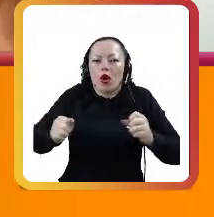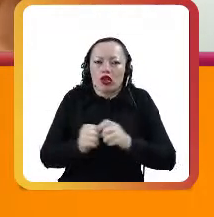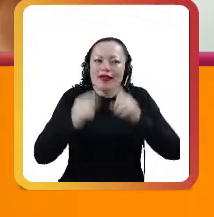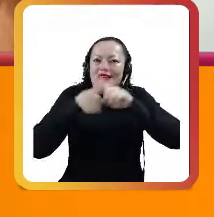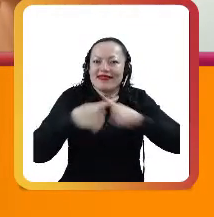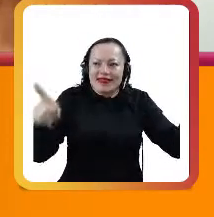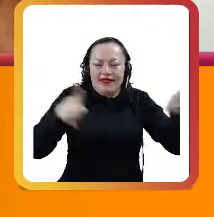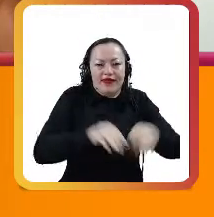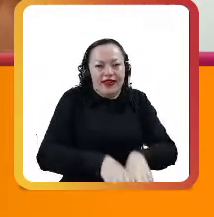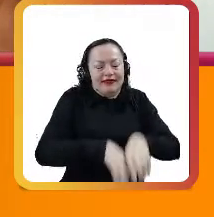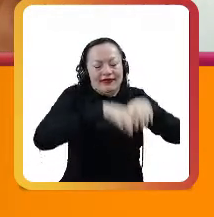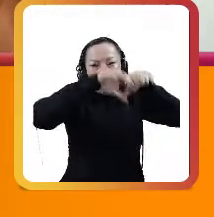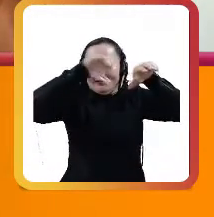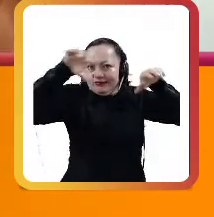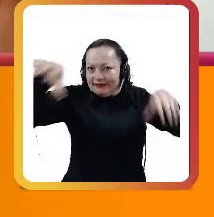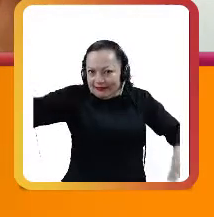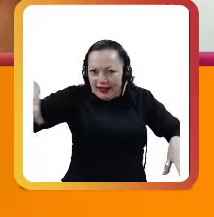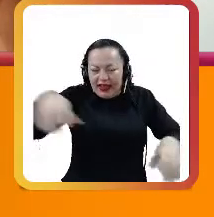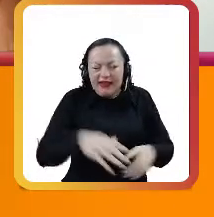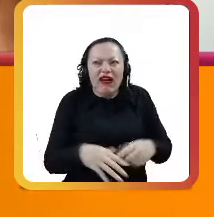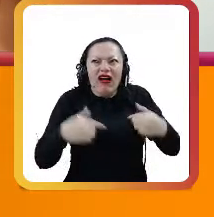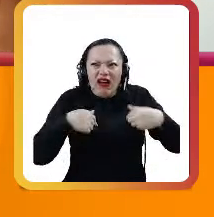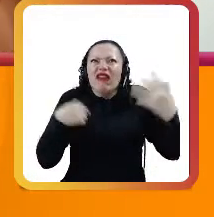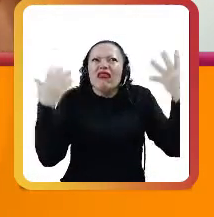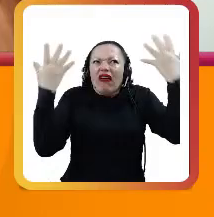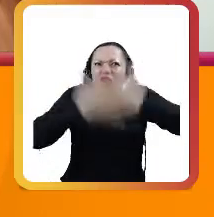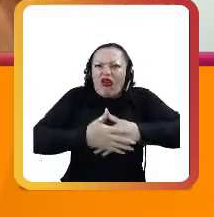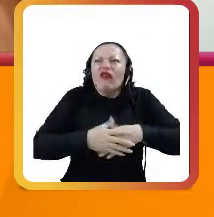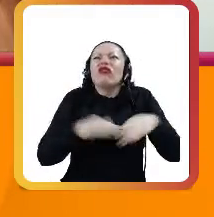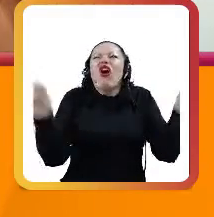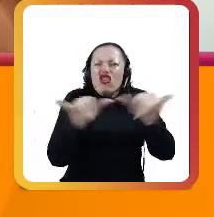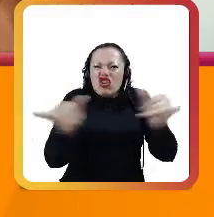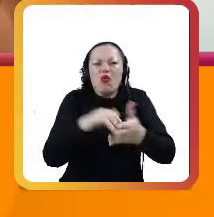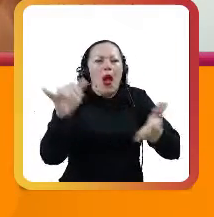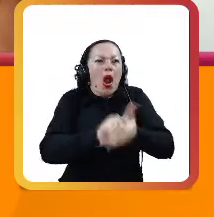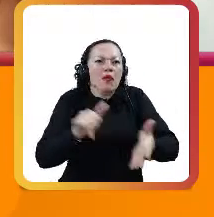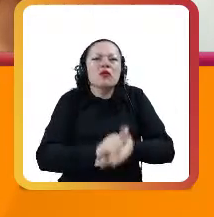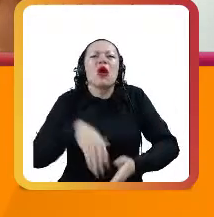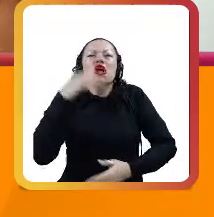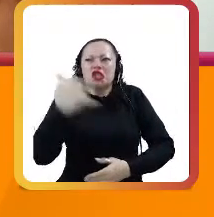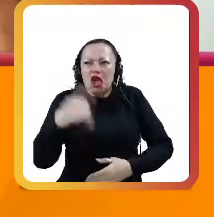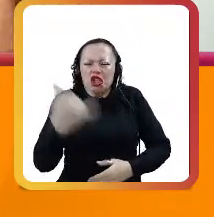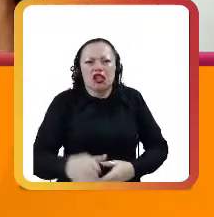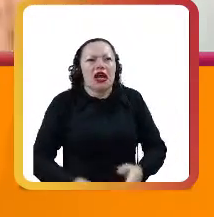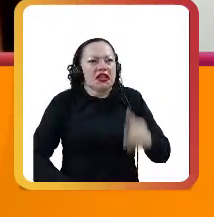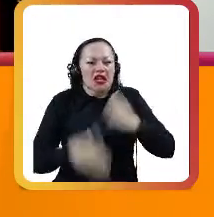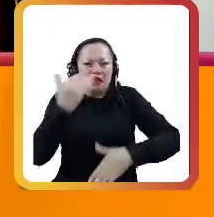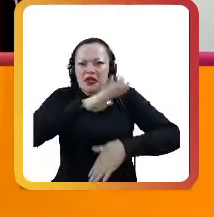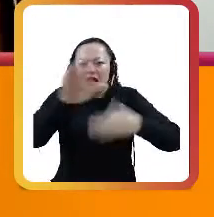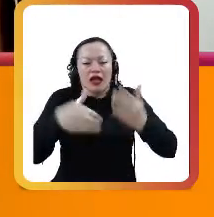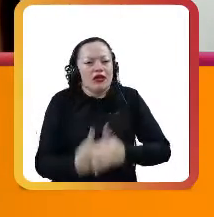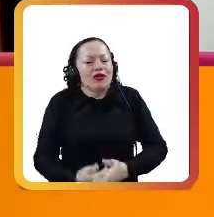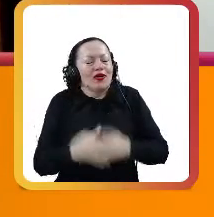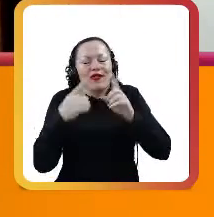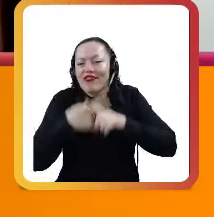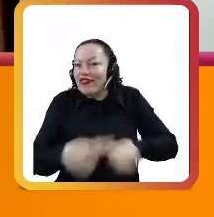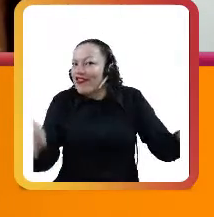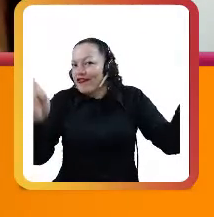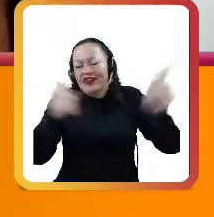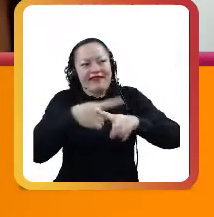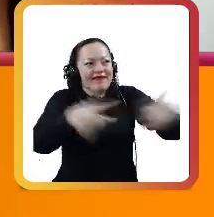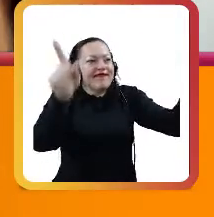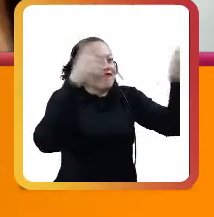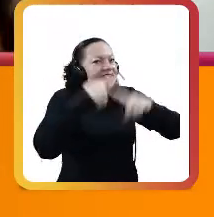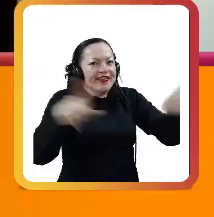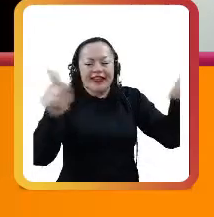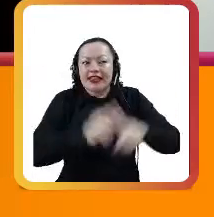veces confundimos, o a veces la gente confunde diciendo, no, es que ya dijeron que había permiso para todos. No, es diferente las restricciones